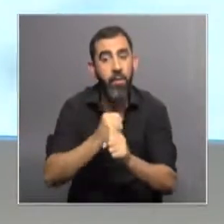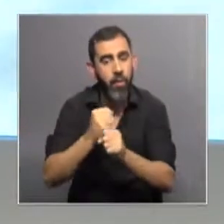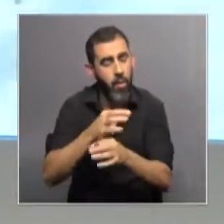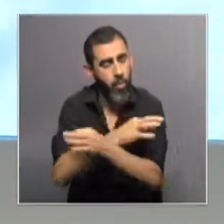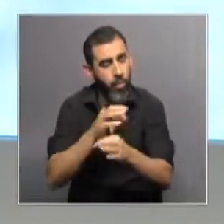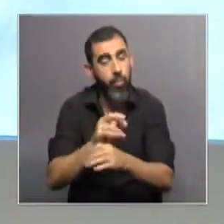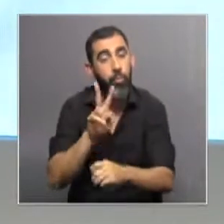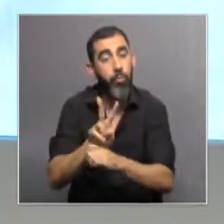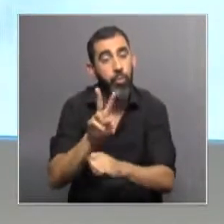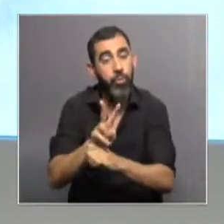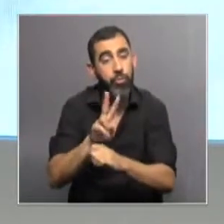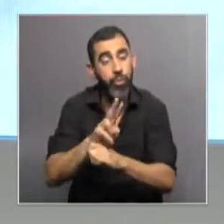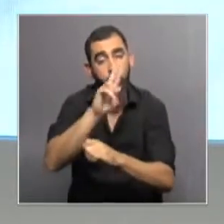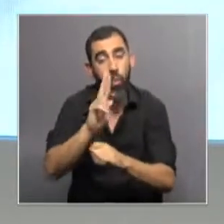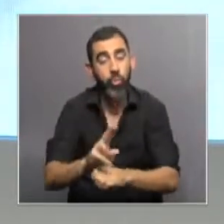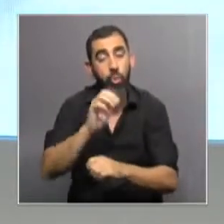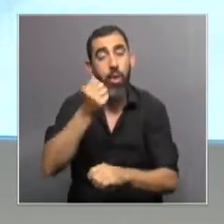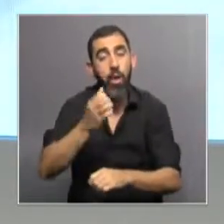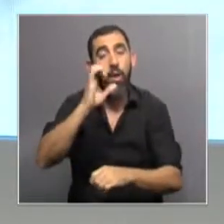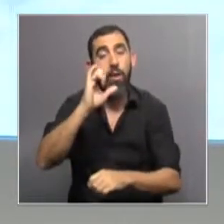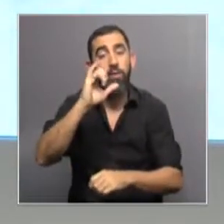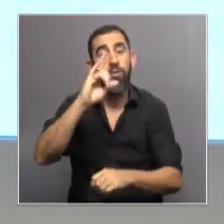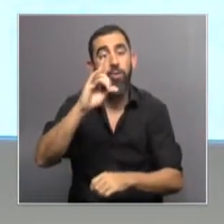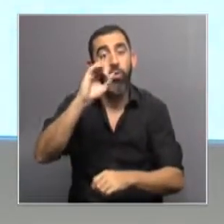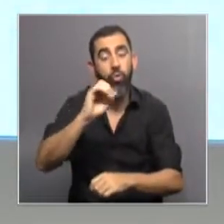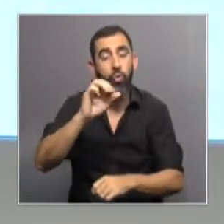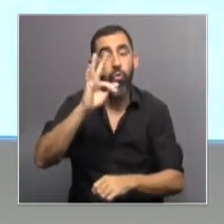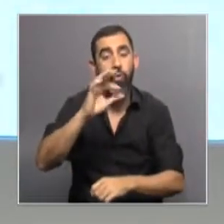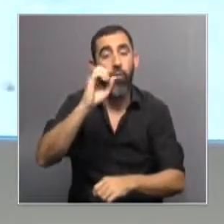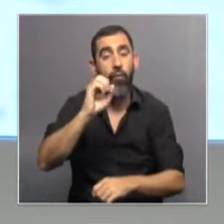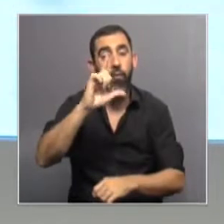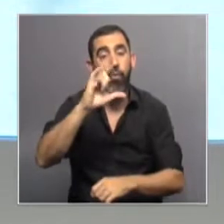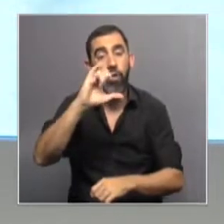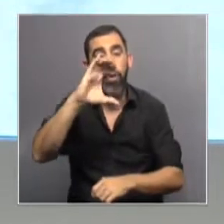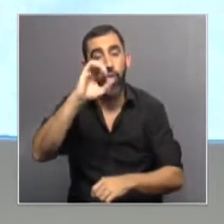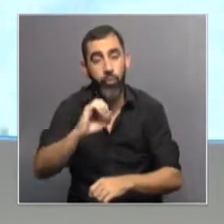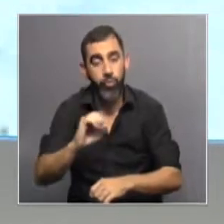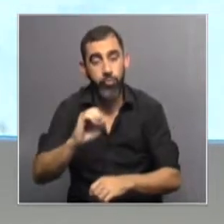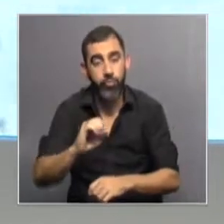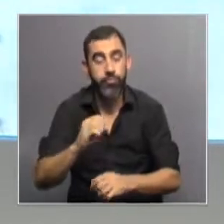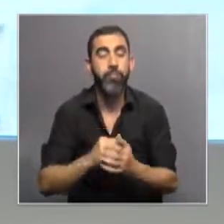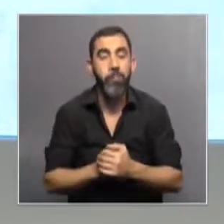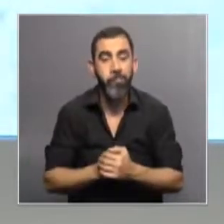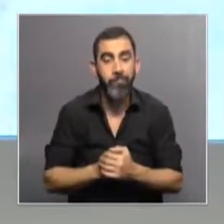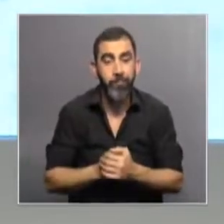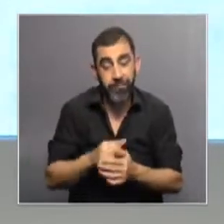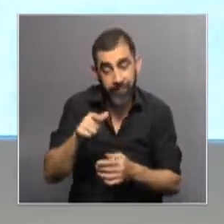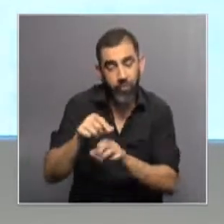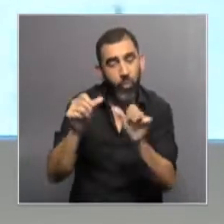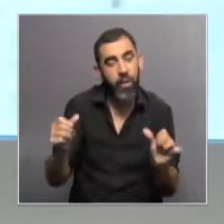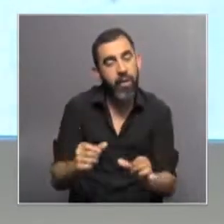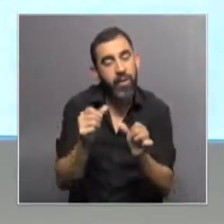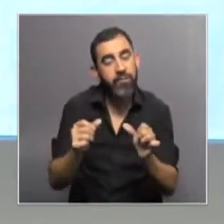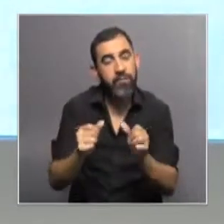bien, que es la protección y el uso de ácido fólico. Específicamente con la folación obligatoria de las harinas. Eso lo que hace